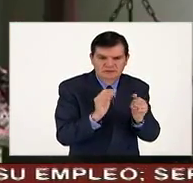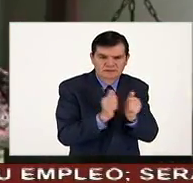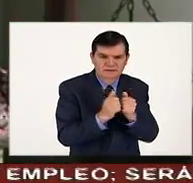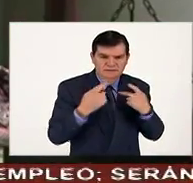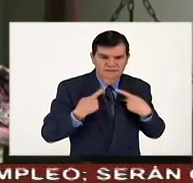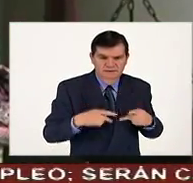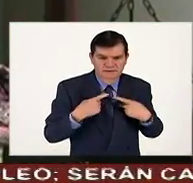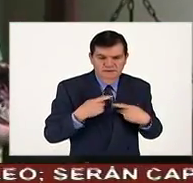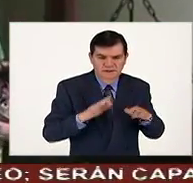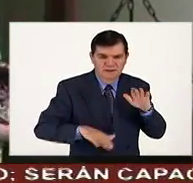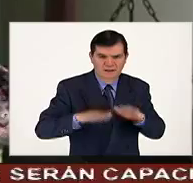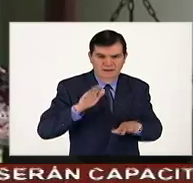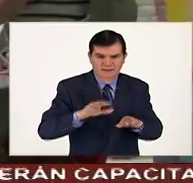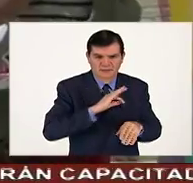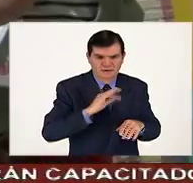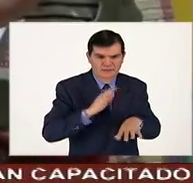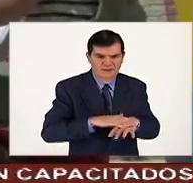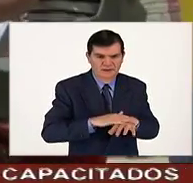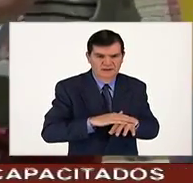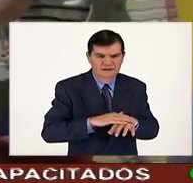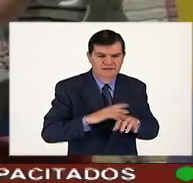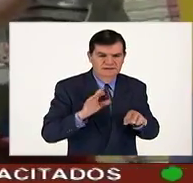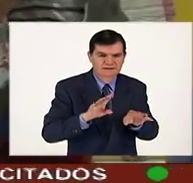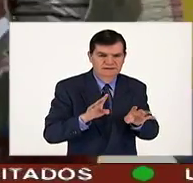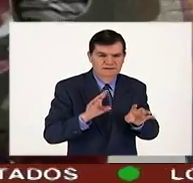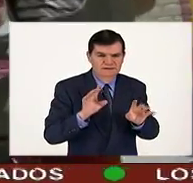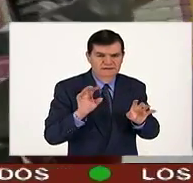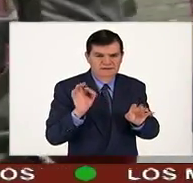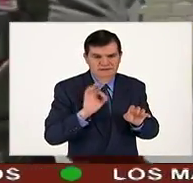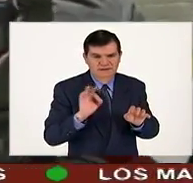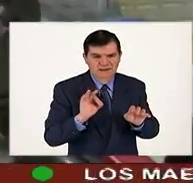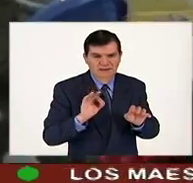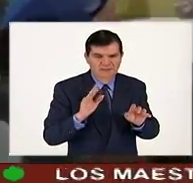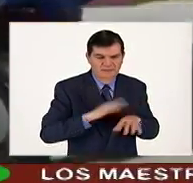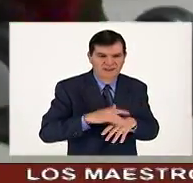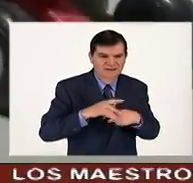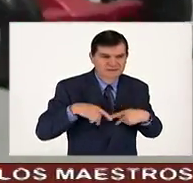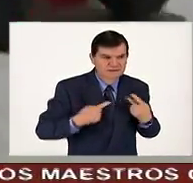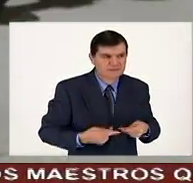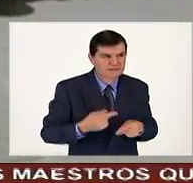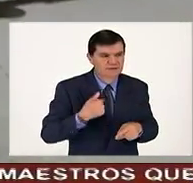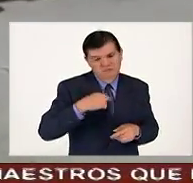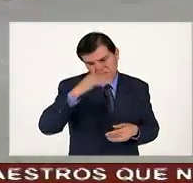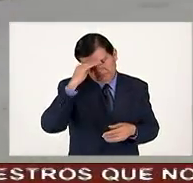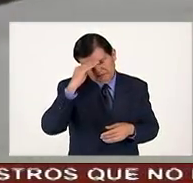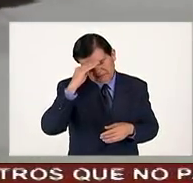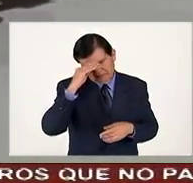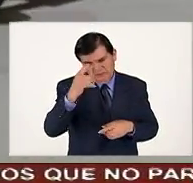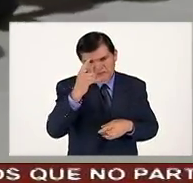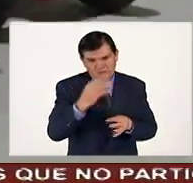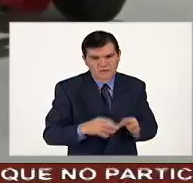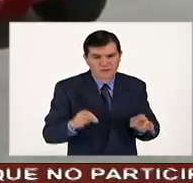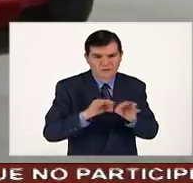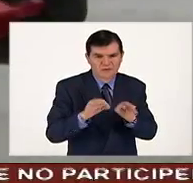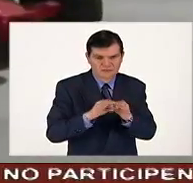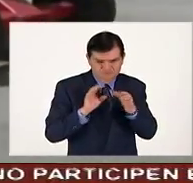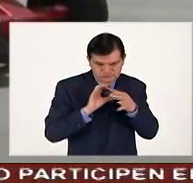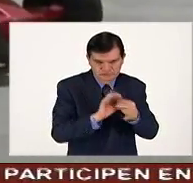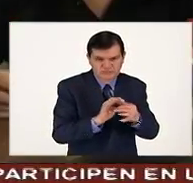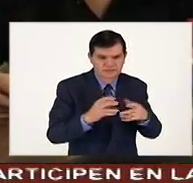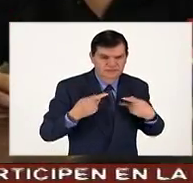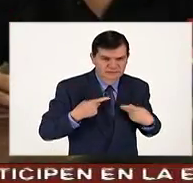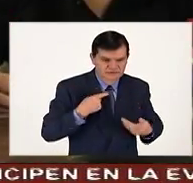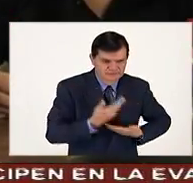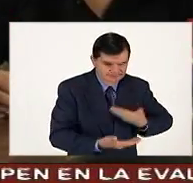las personas que a veces pueden estar más vulneradas? Pues yo considero que más que nada pues es la empatía con las